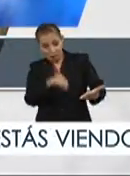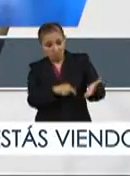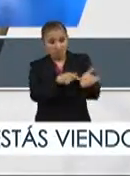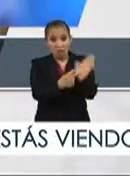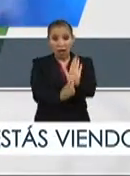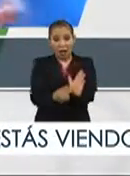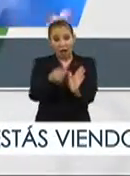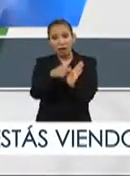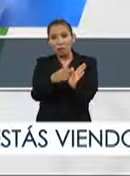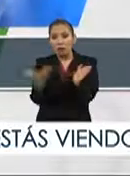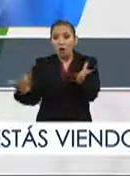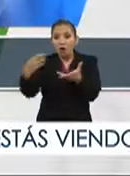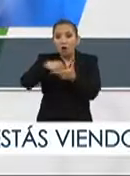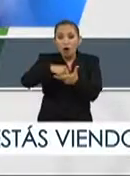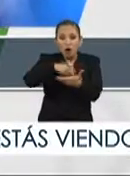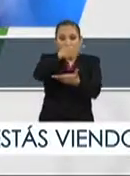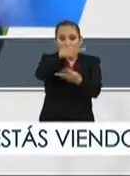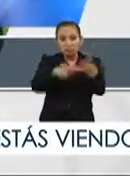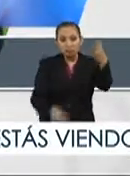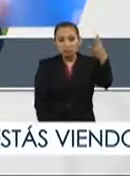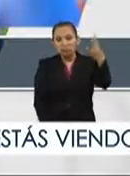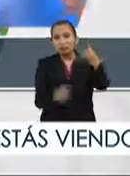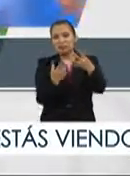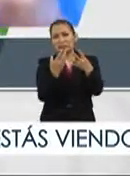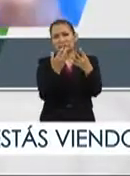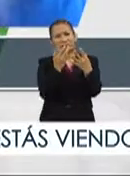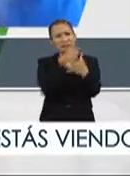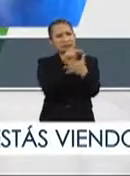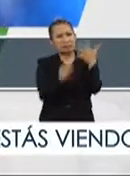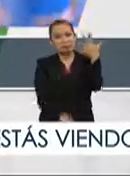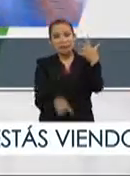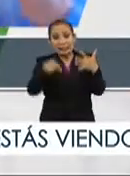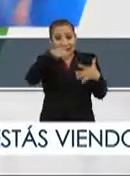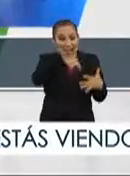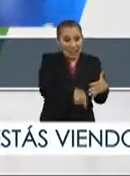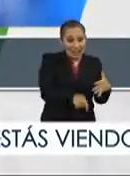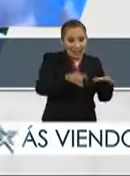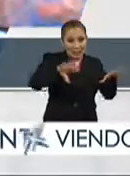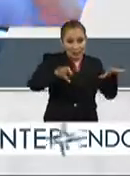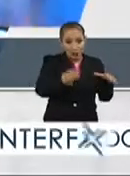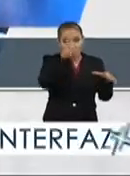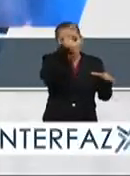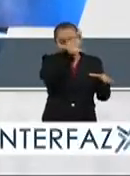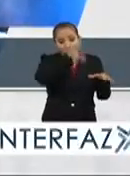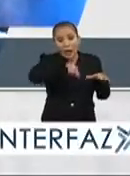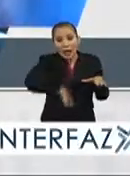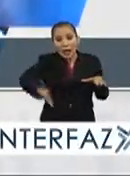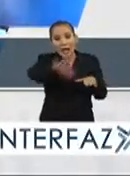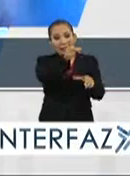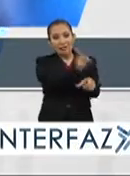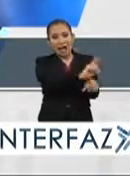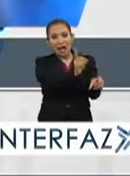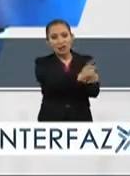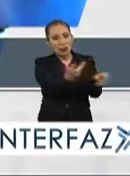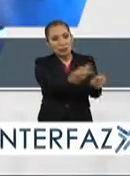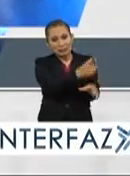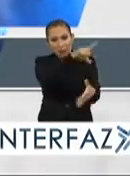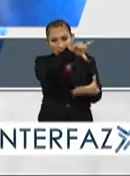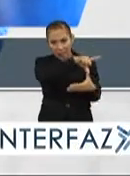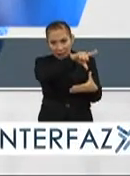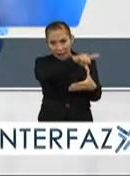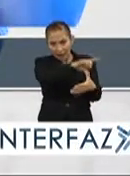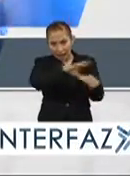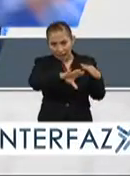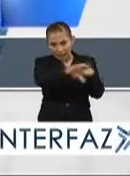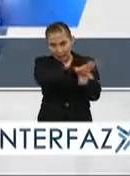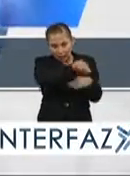que incorpora aspectos tanto de nuestra coyuntura y de nuestro día a día en América Latina y